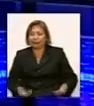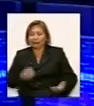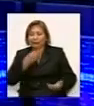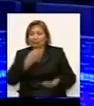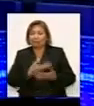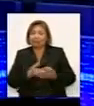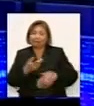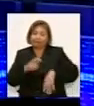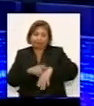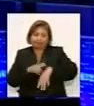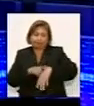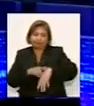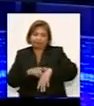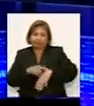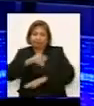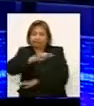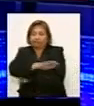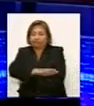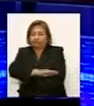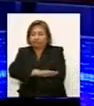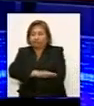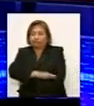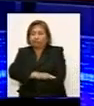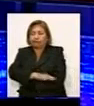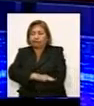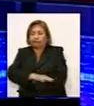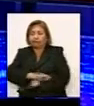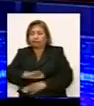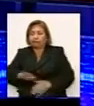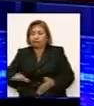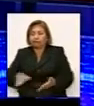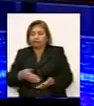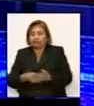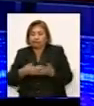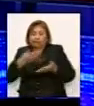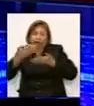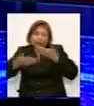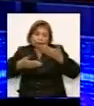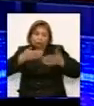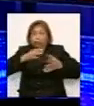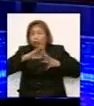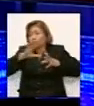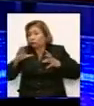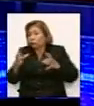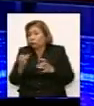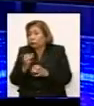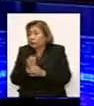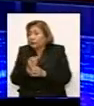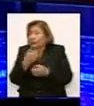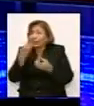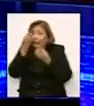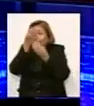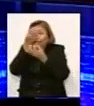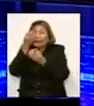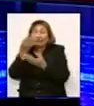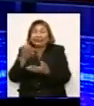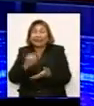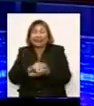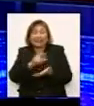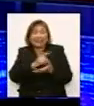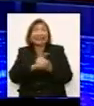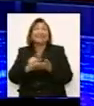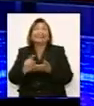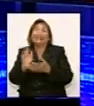Bien, y a esta hora de la tarde, luego de hacer todo un recuento y un resumen de las informaciones en esta semana de